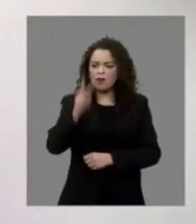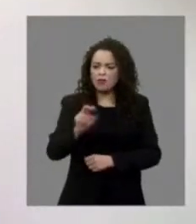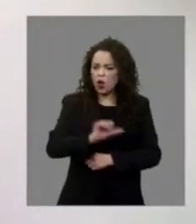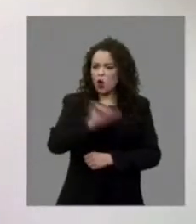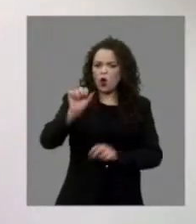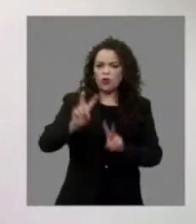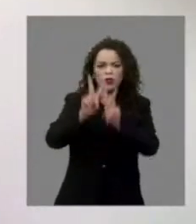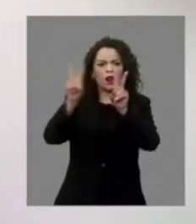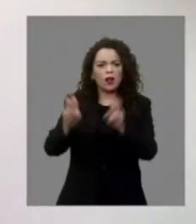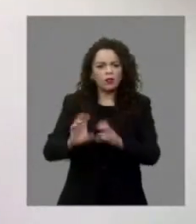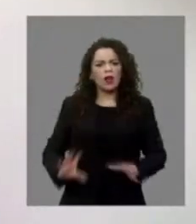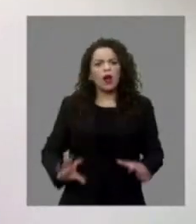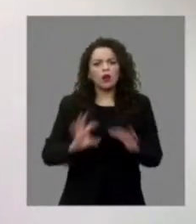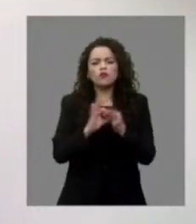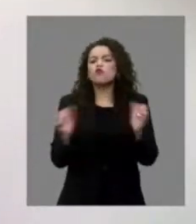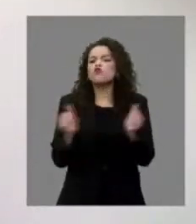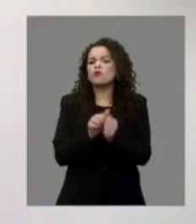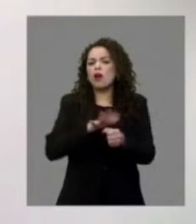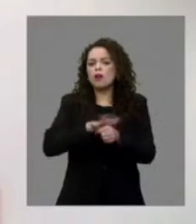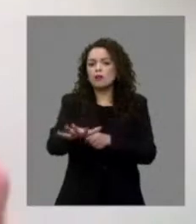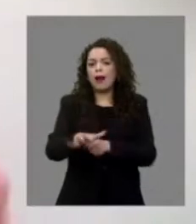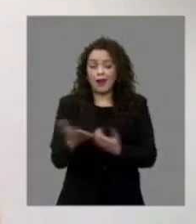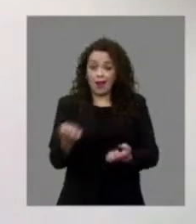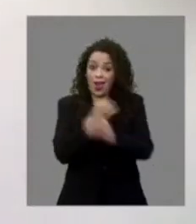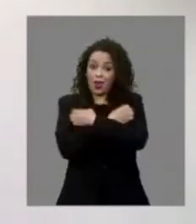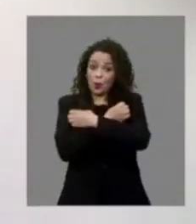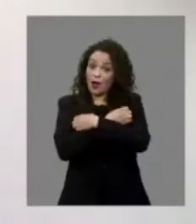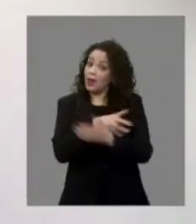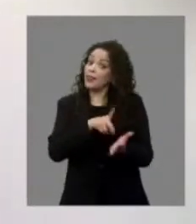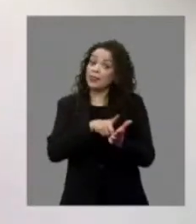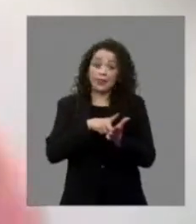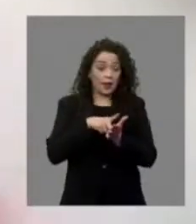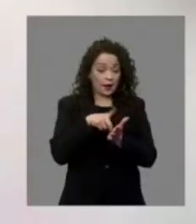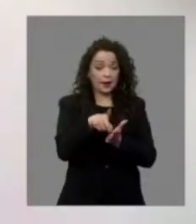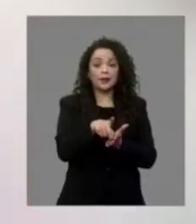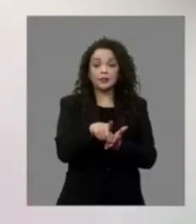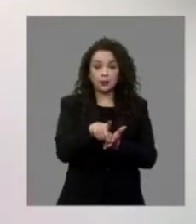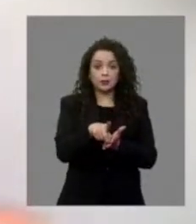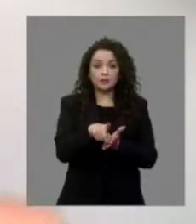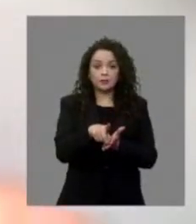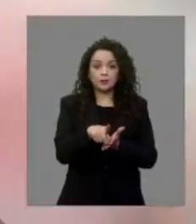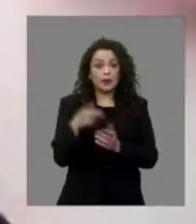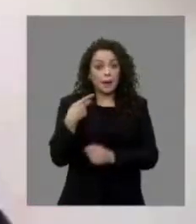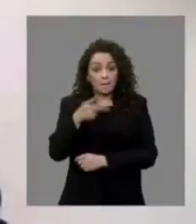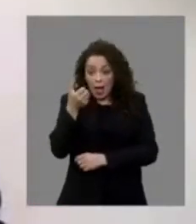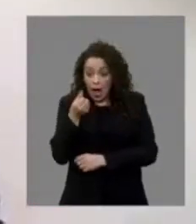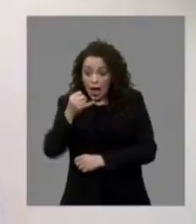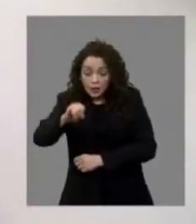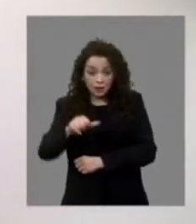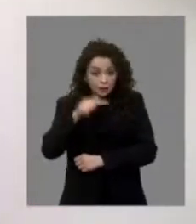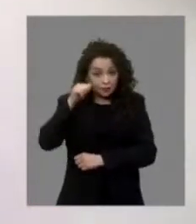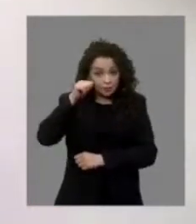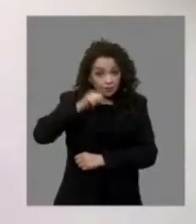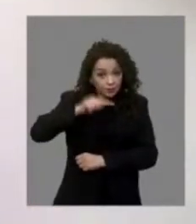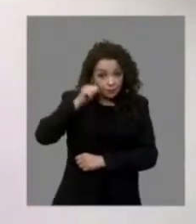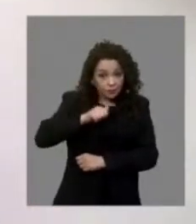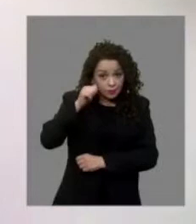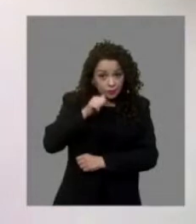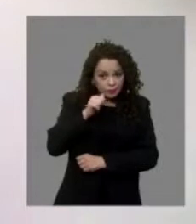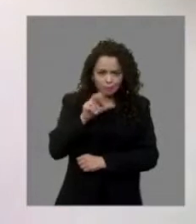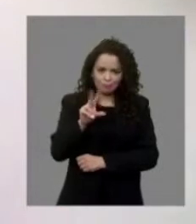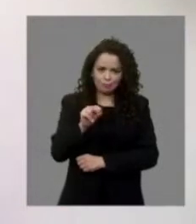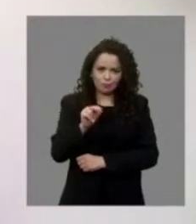con el derecho a la educación, pero insisto, no siempre o más allá de